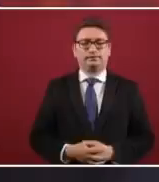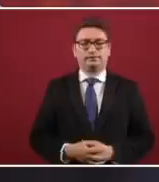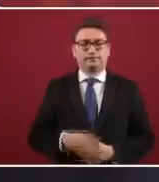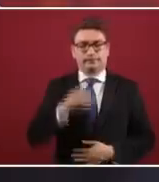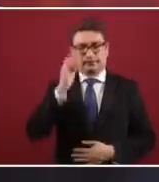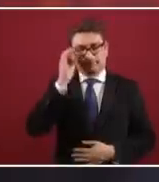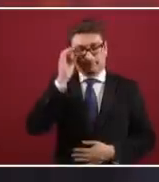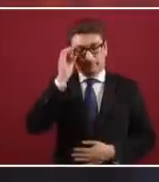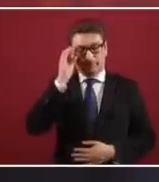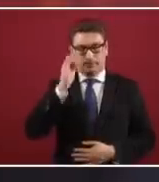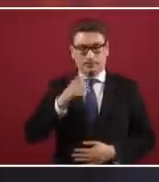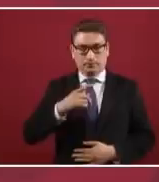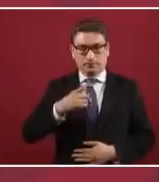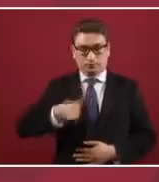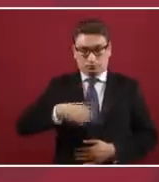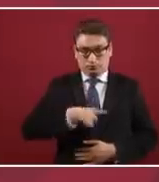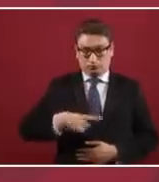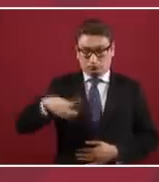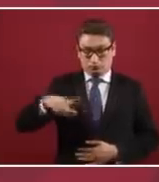En el tiempo que llevamos,